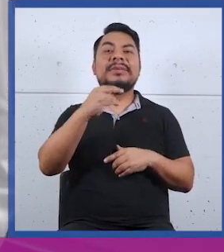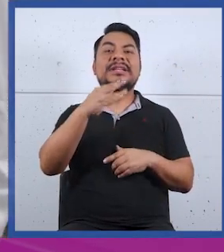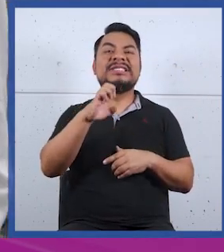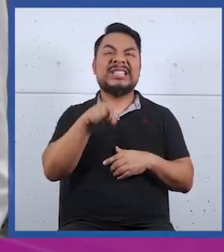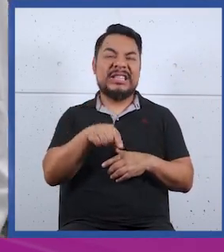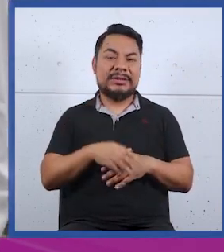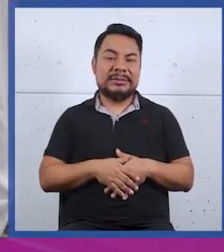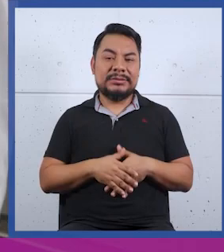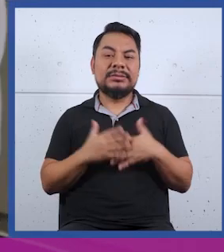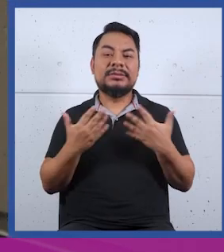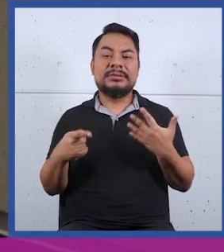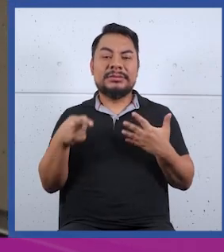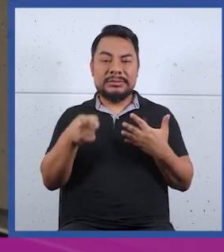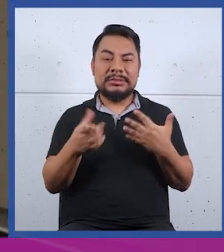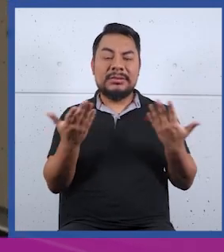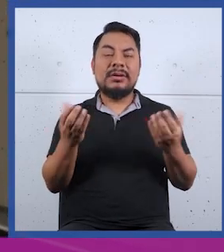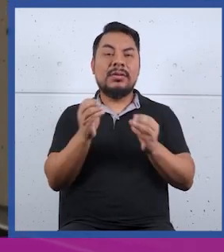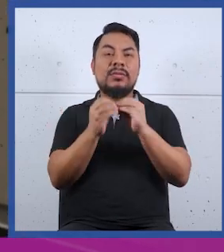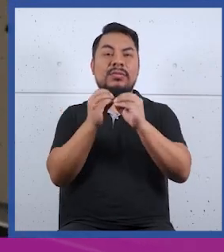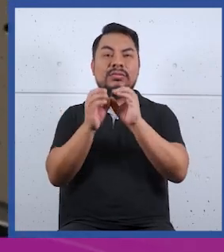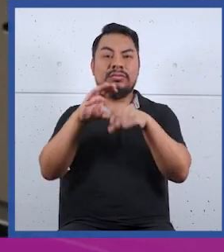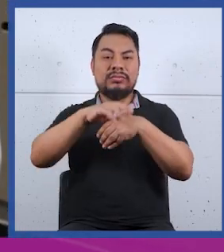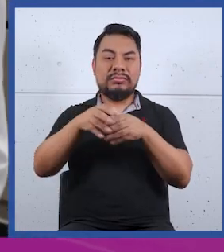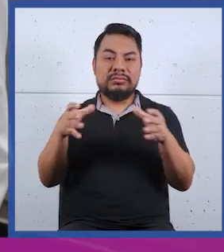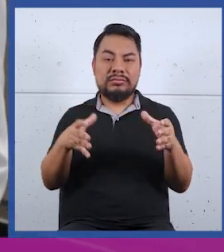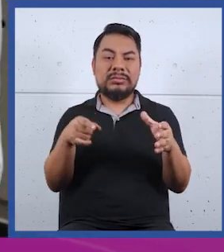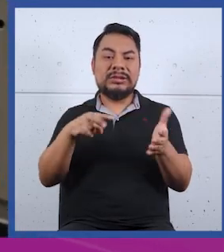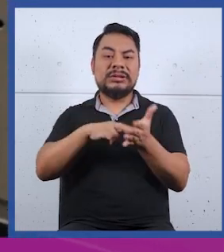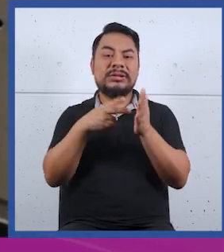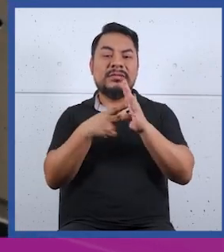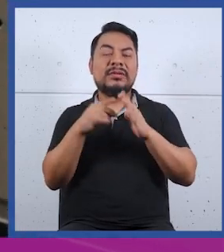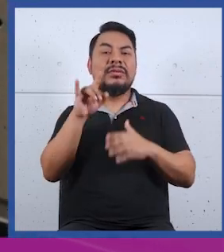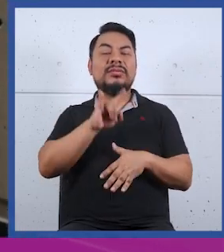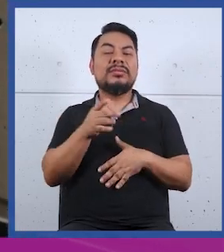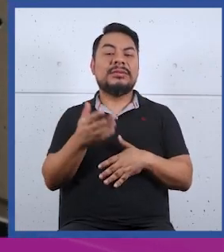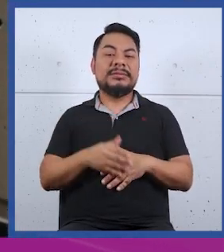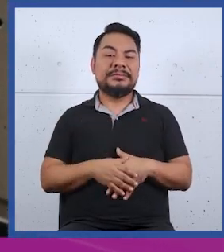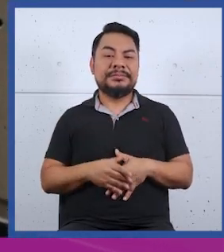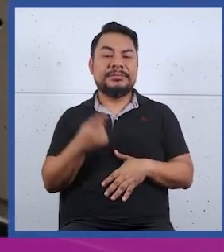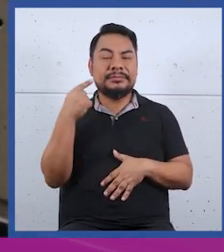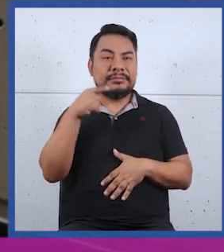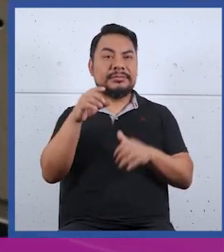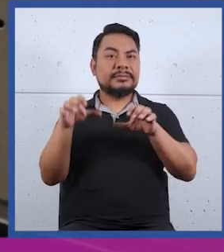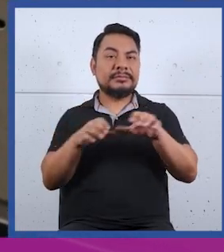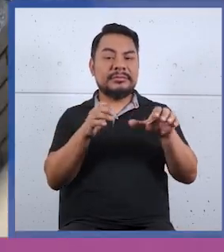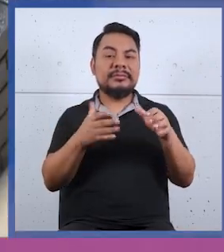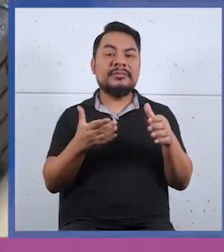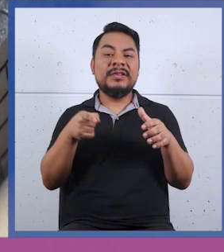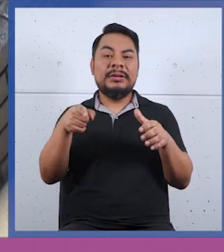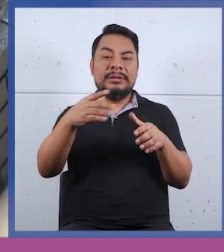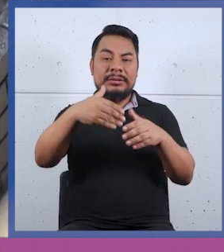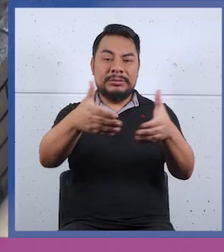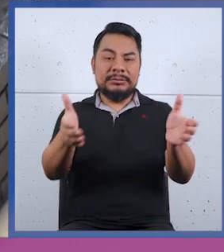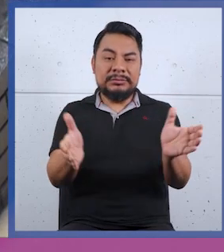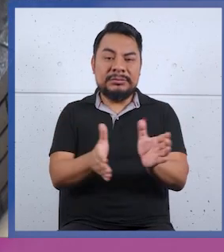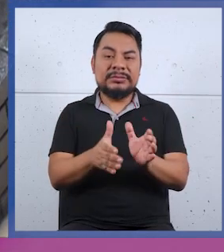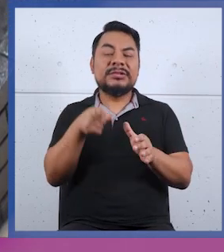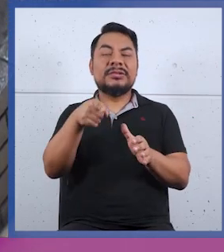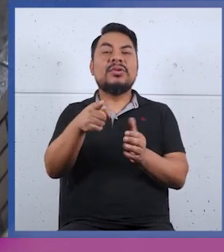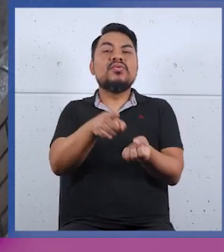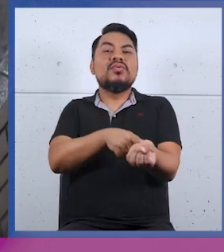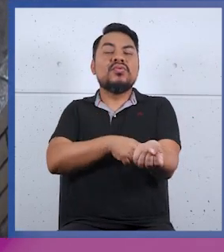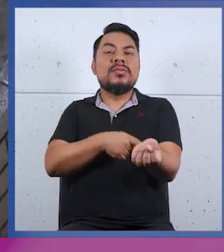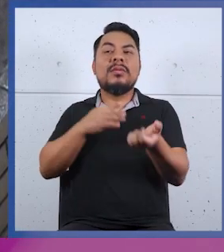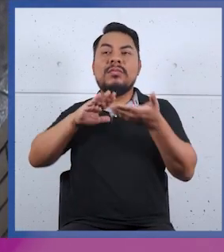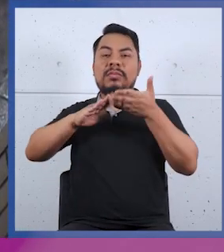trapiche, cuya obra representa lo que se utiliza para realizar la molienda, que es tradicional de nuestro